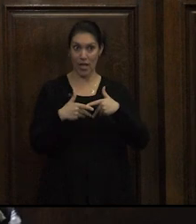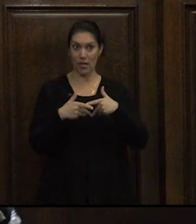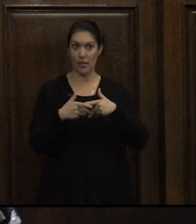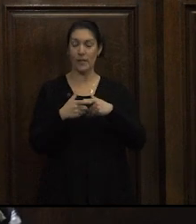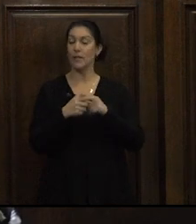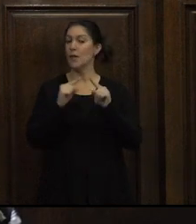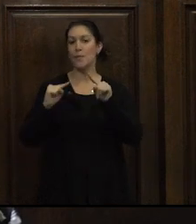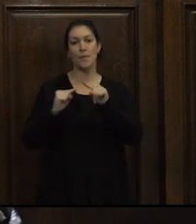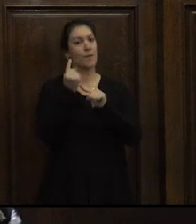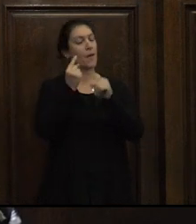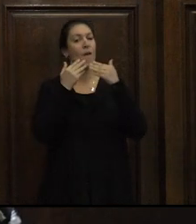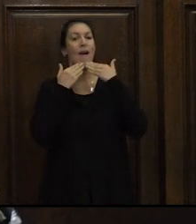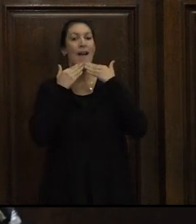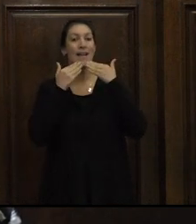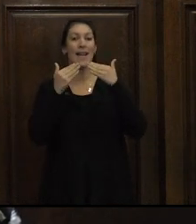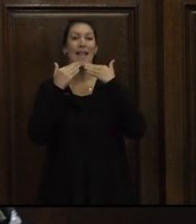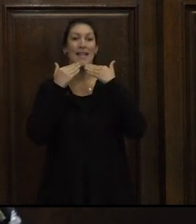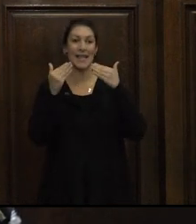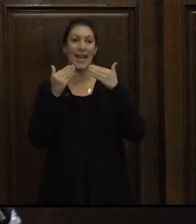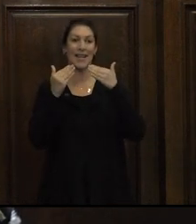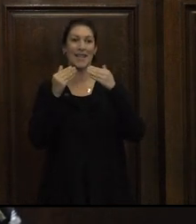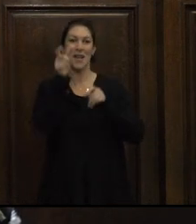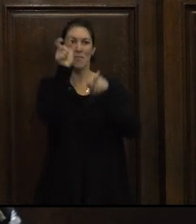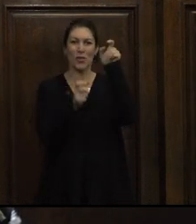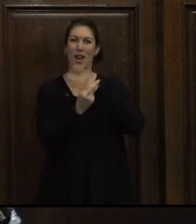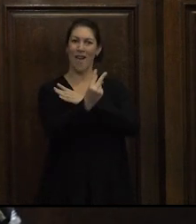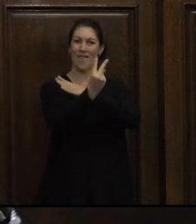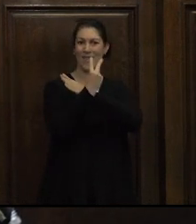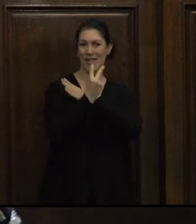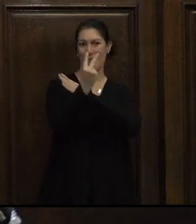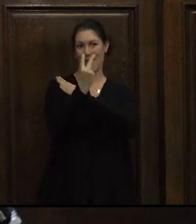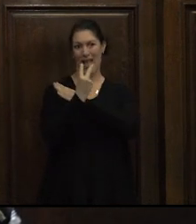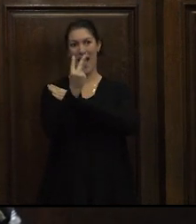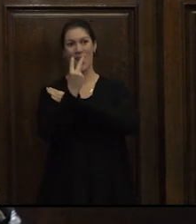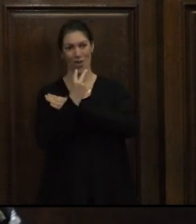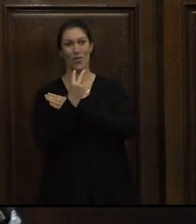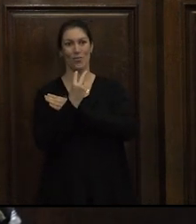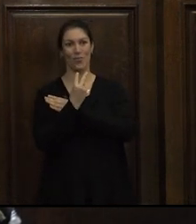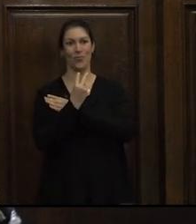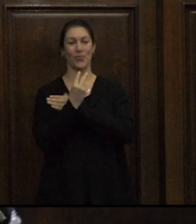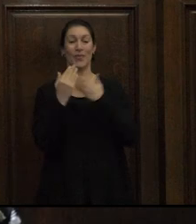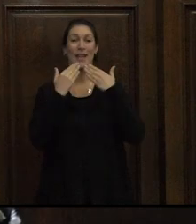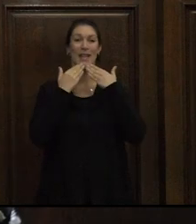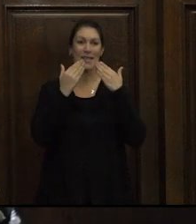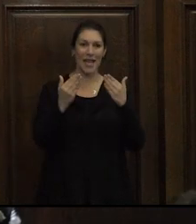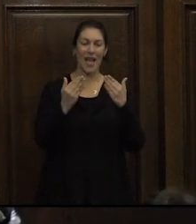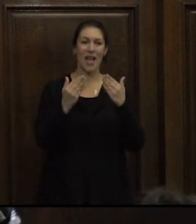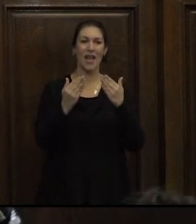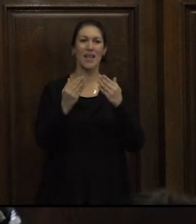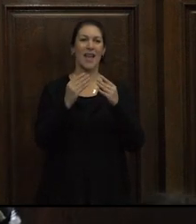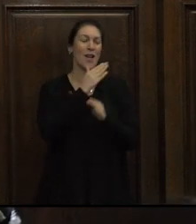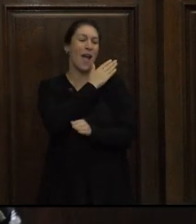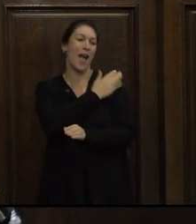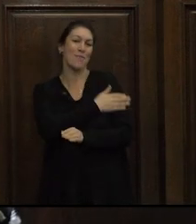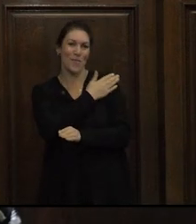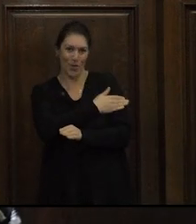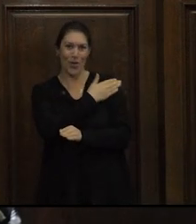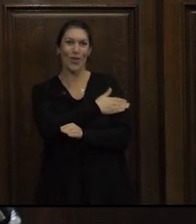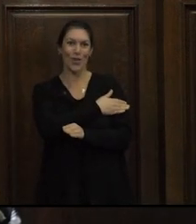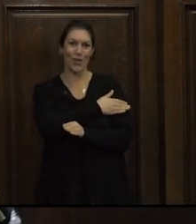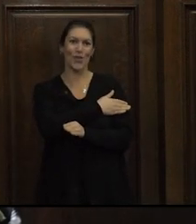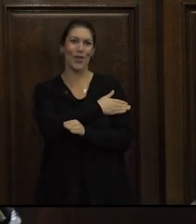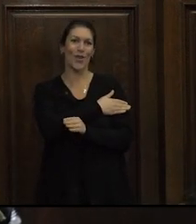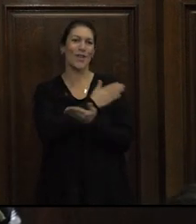Yo en primer lugar quiero agradecer a las visitantes y los visitantes por venir, por ser tan